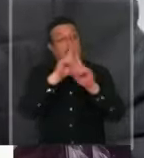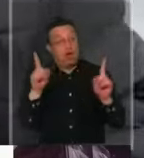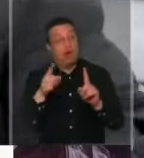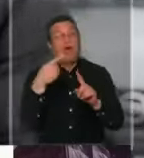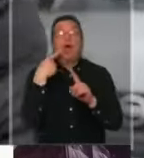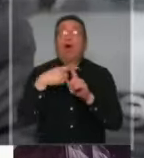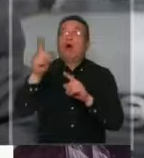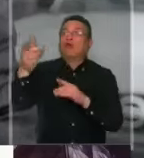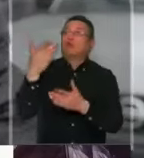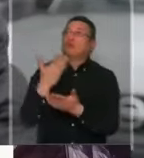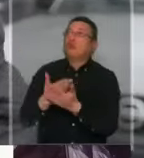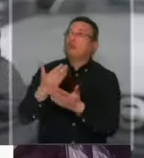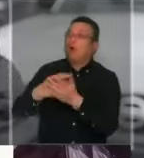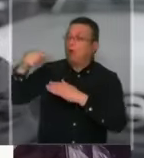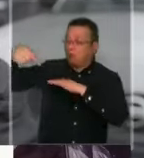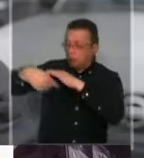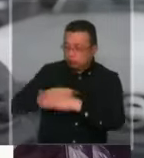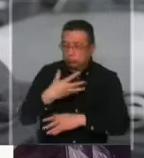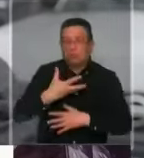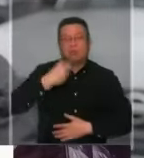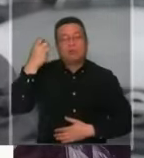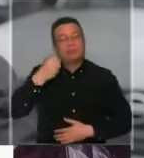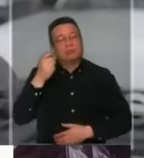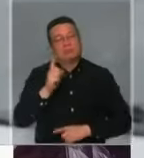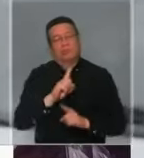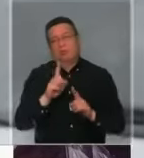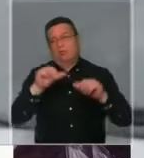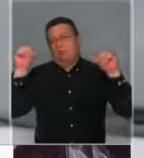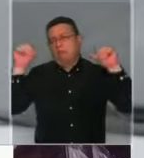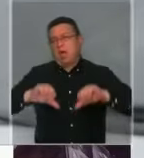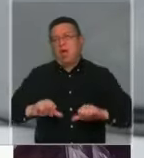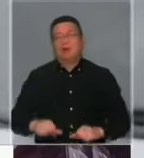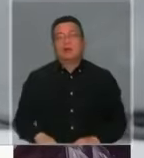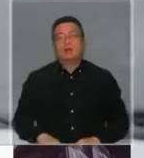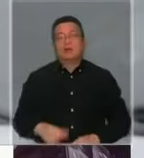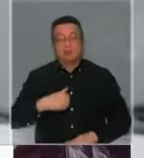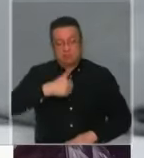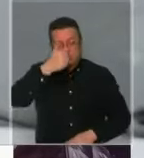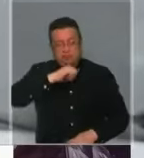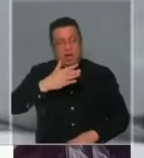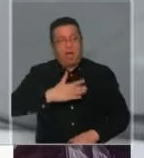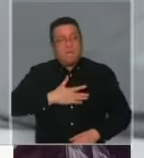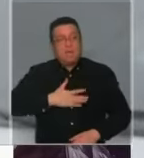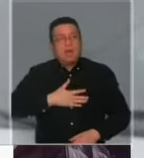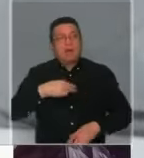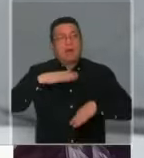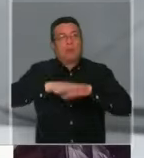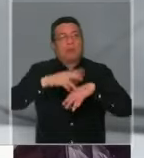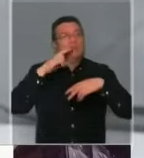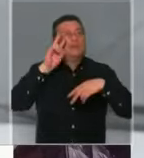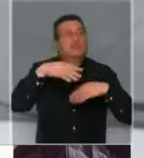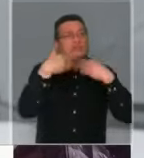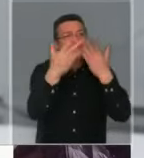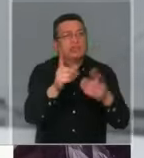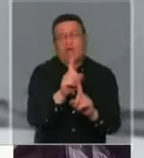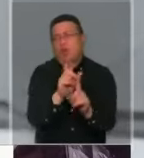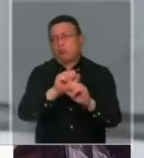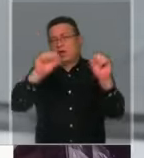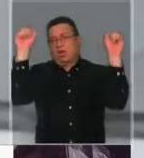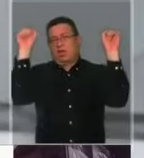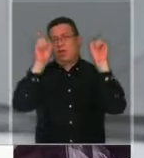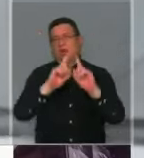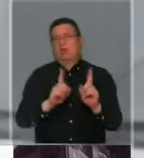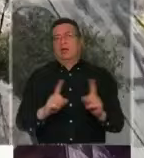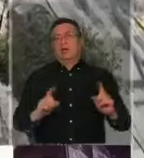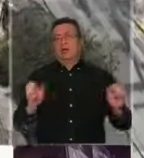personas lo estén ocupando para hacer otras cosas. No, está súper mal. Creo que está ocupando lo de uno y que uno no ha autorizado, entonces no podría ser. Una cosa que hay